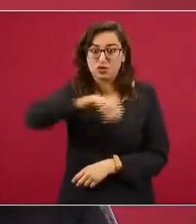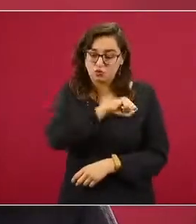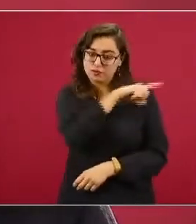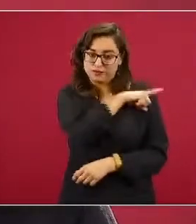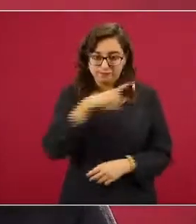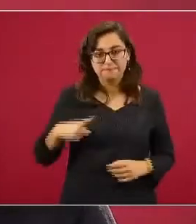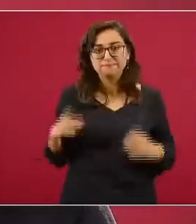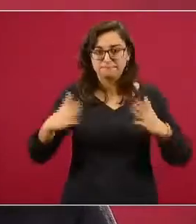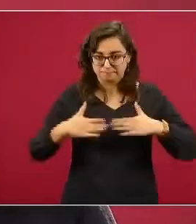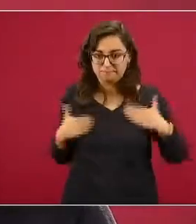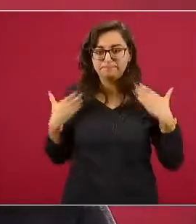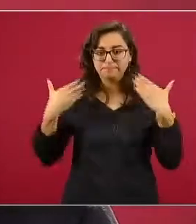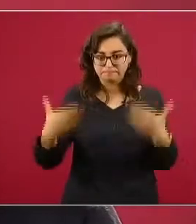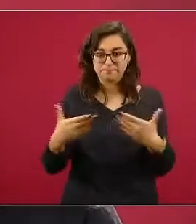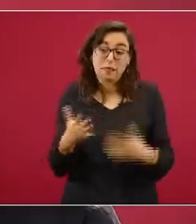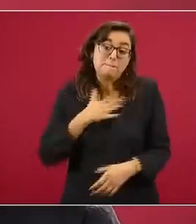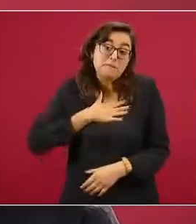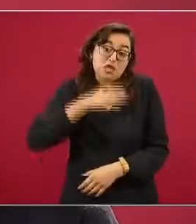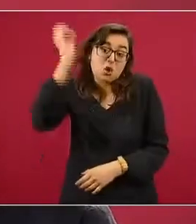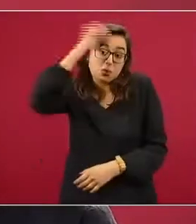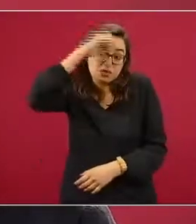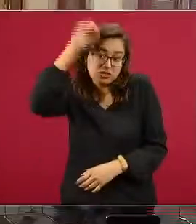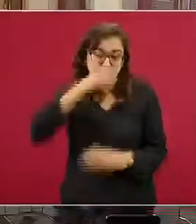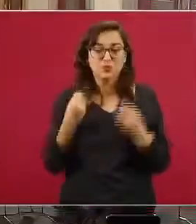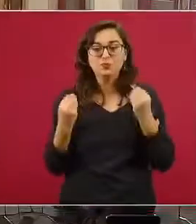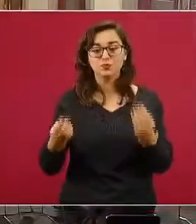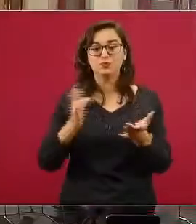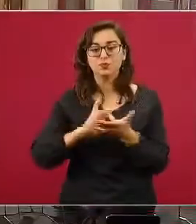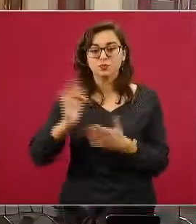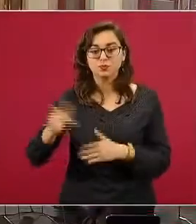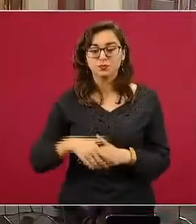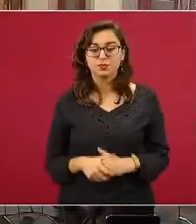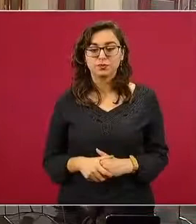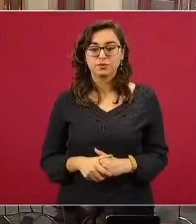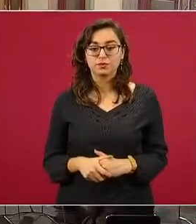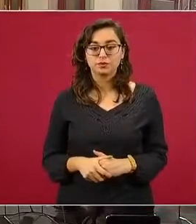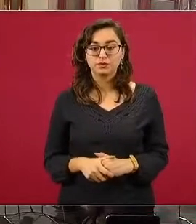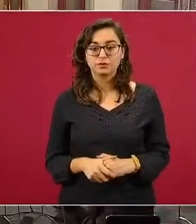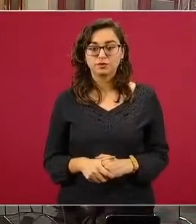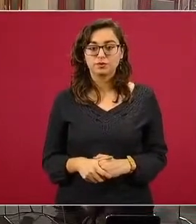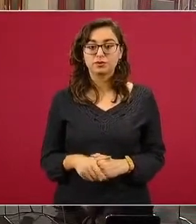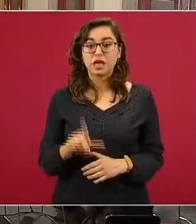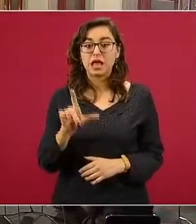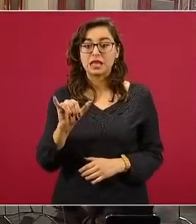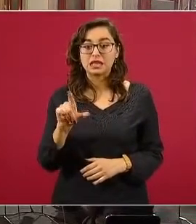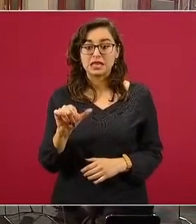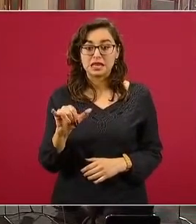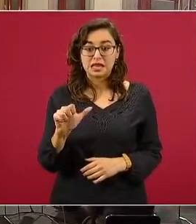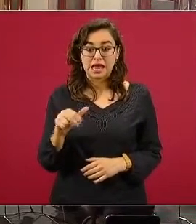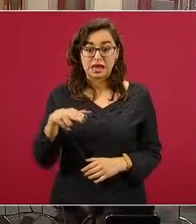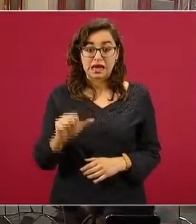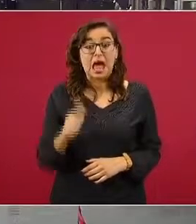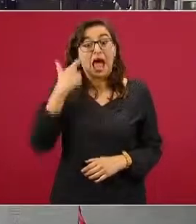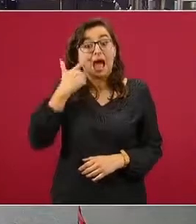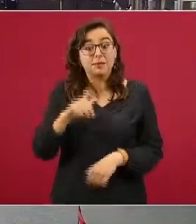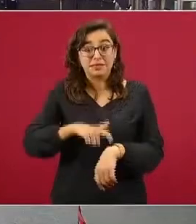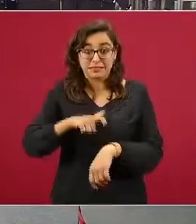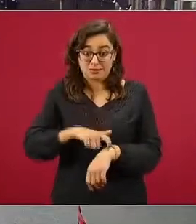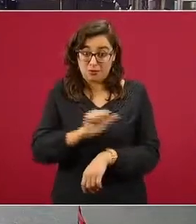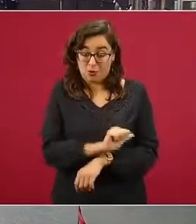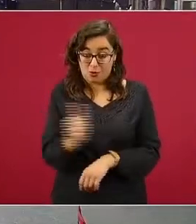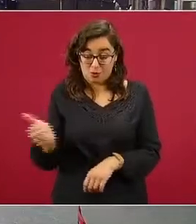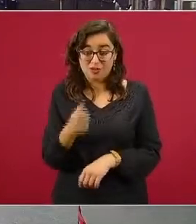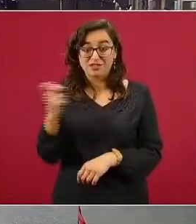de confianza, es mi opinión. Muchas gracias. Liliana Noble, Pulso Saludable, y a ver si nos da tiempo de